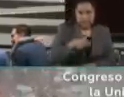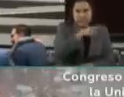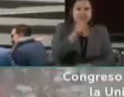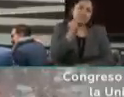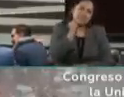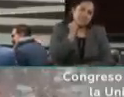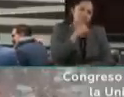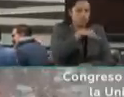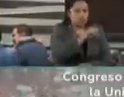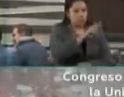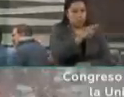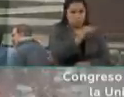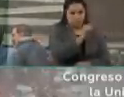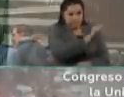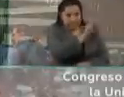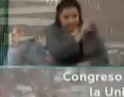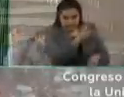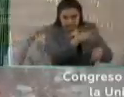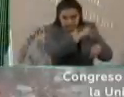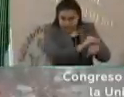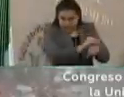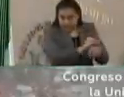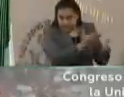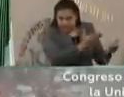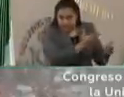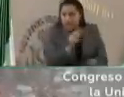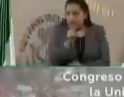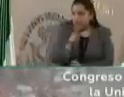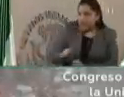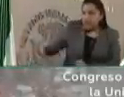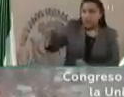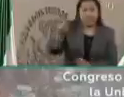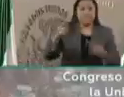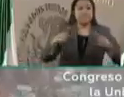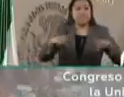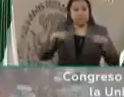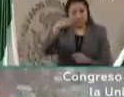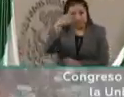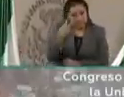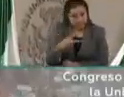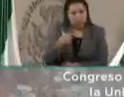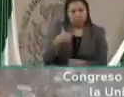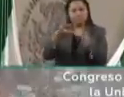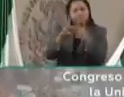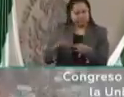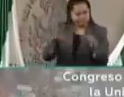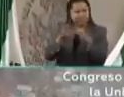Fernández Noroña, al pueblo de México,